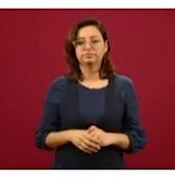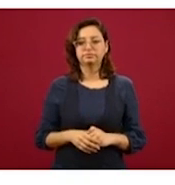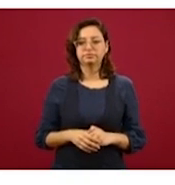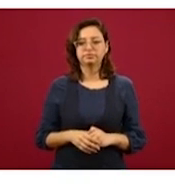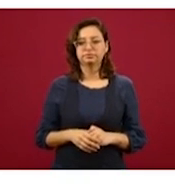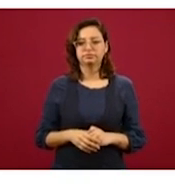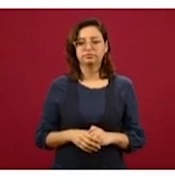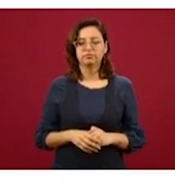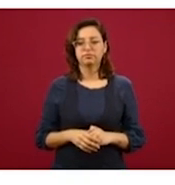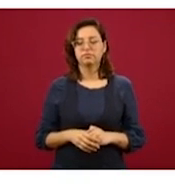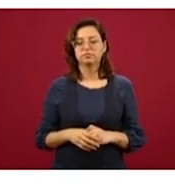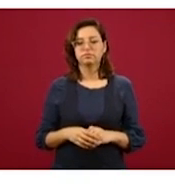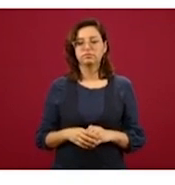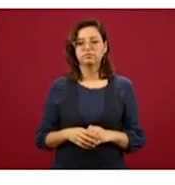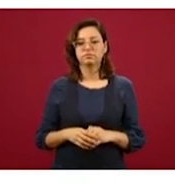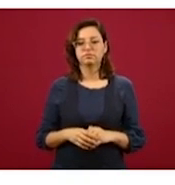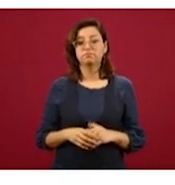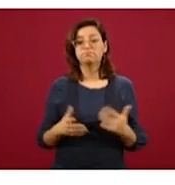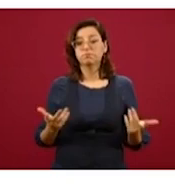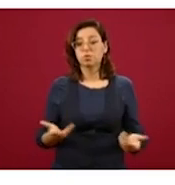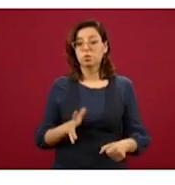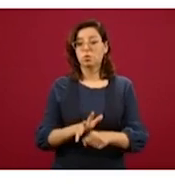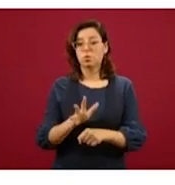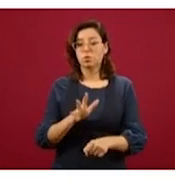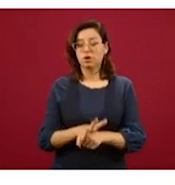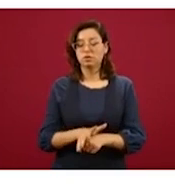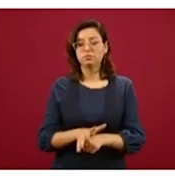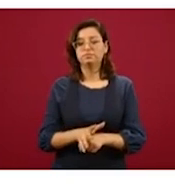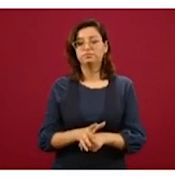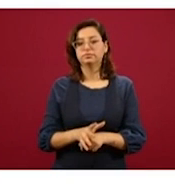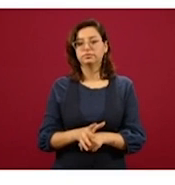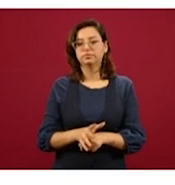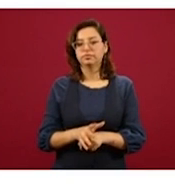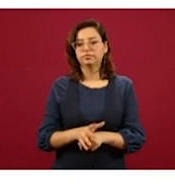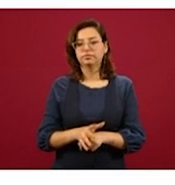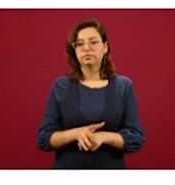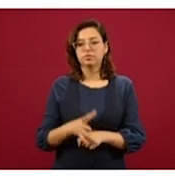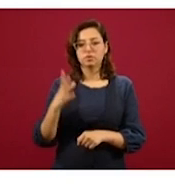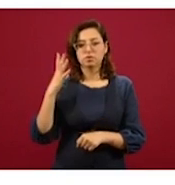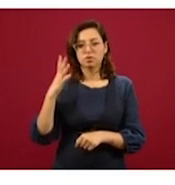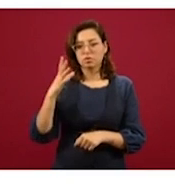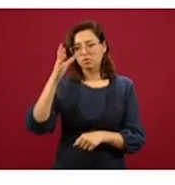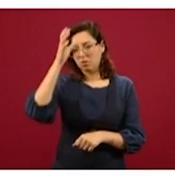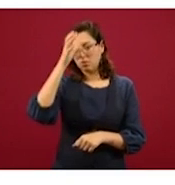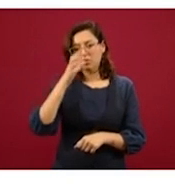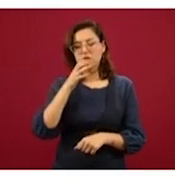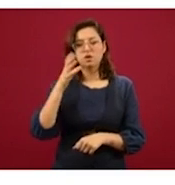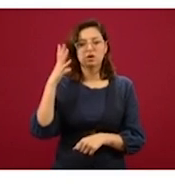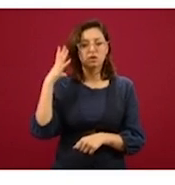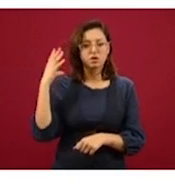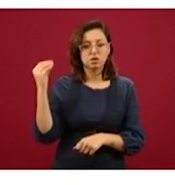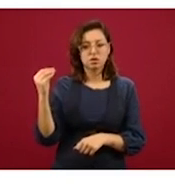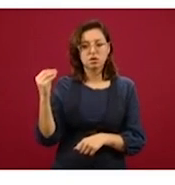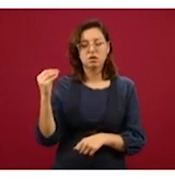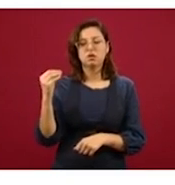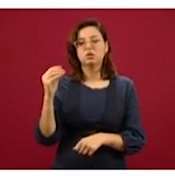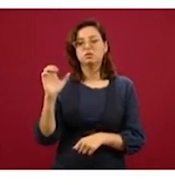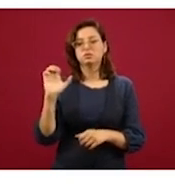su ponderación para este año. Destaca el caso de Coahuila, Colima,